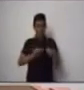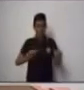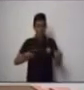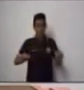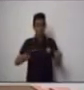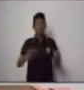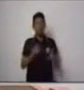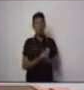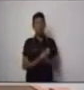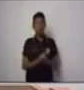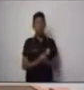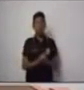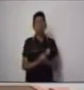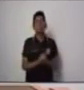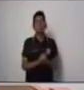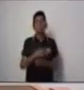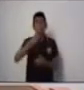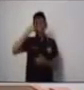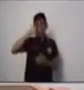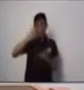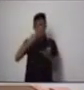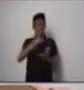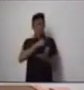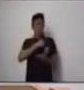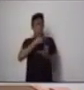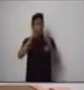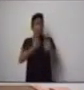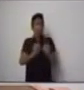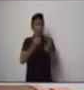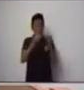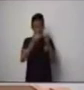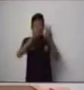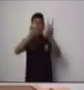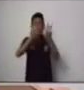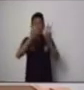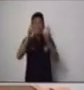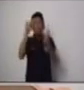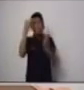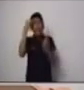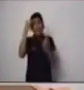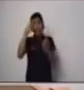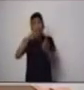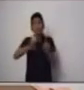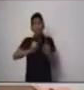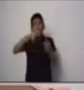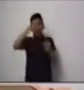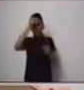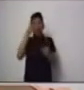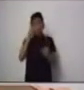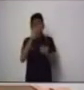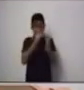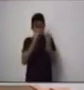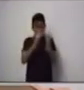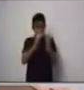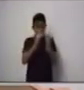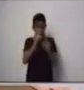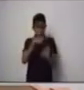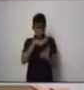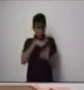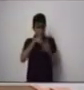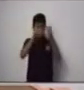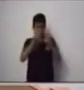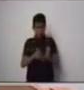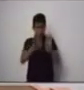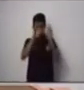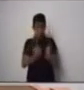En clase quiero reforzar conocimientos de memoria y atención. Si en casa hay un niño con